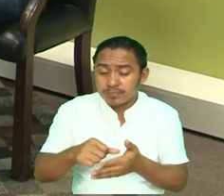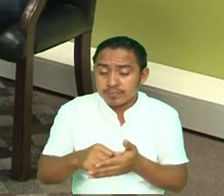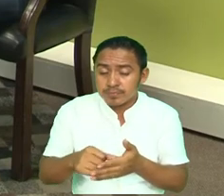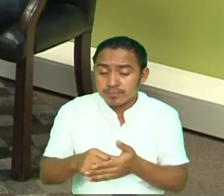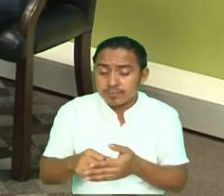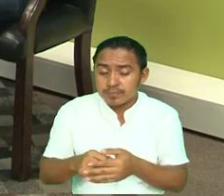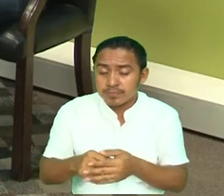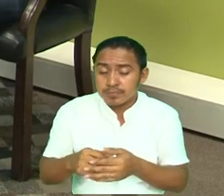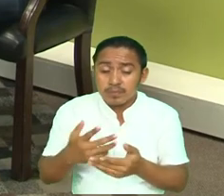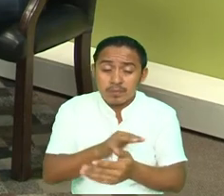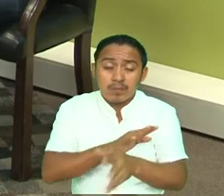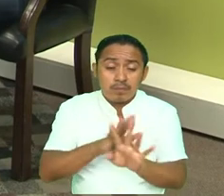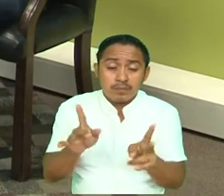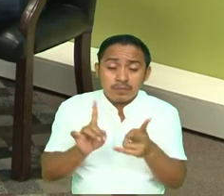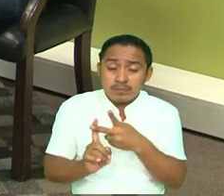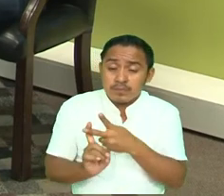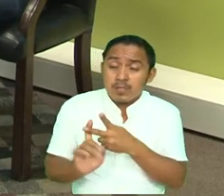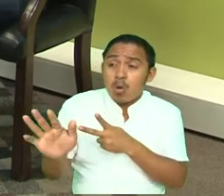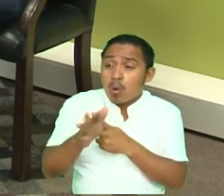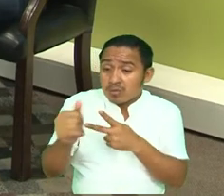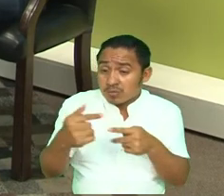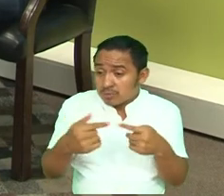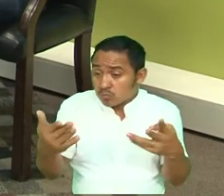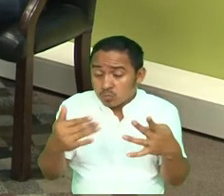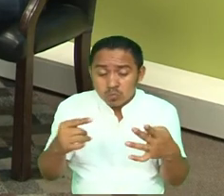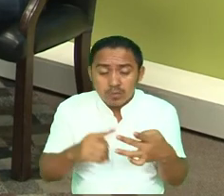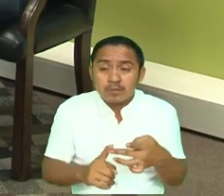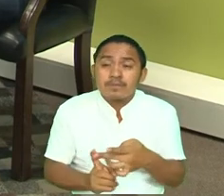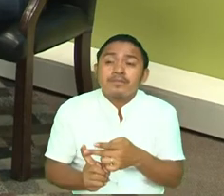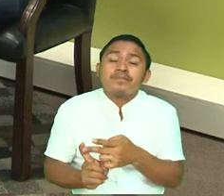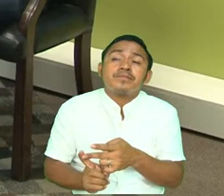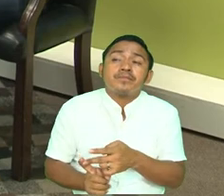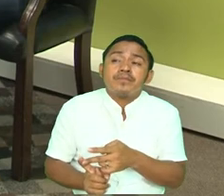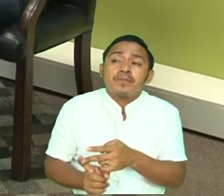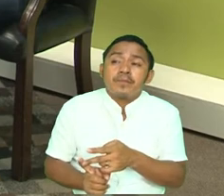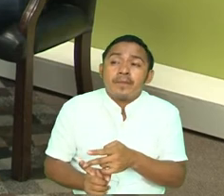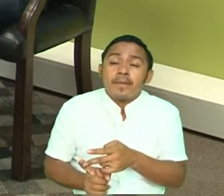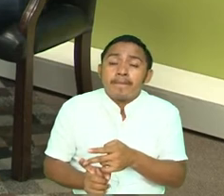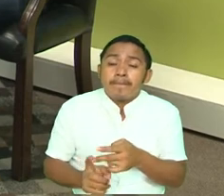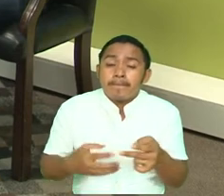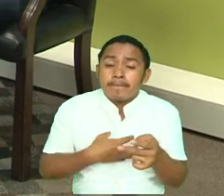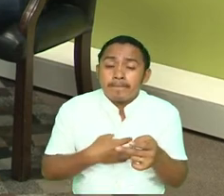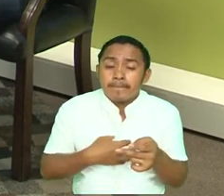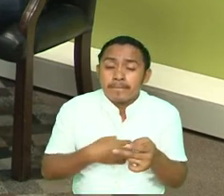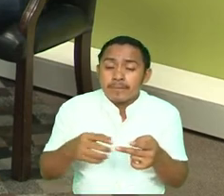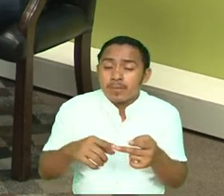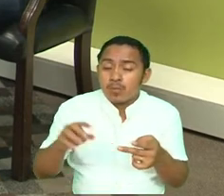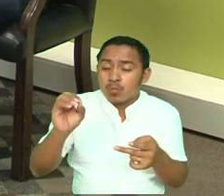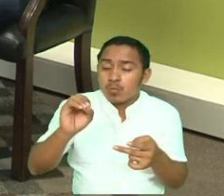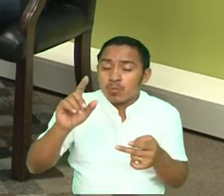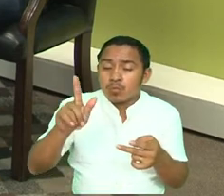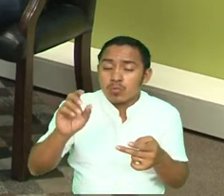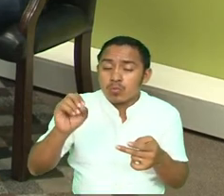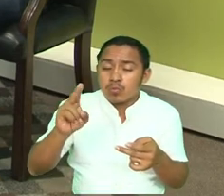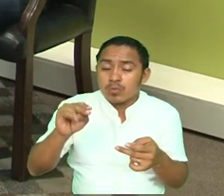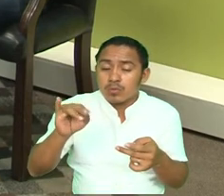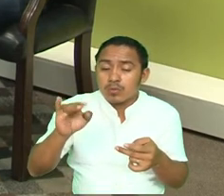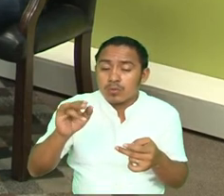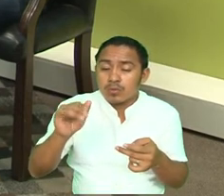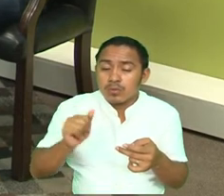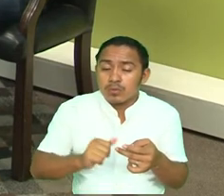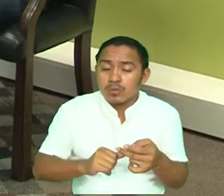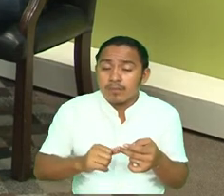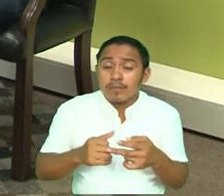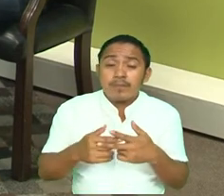no funcione lo que es el otro tratamiento, que es la iontoforesis o lo que es la inyección de la toxina botulínica. Entonces, y cuarta,